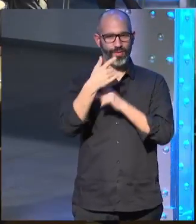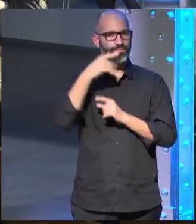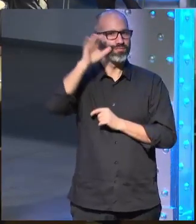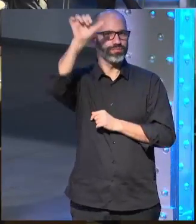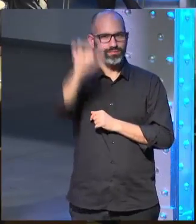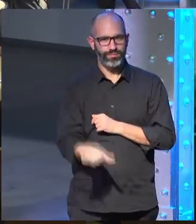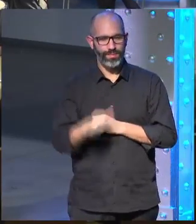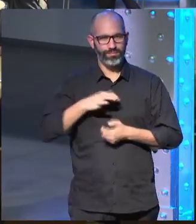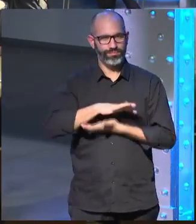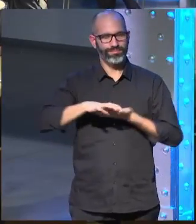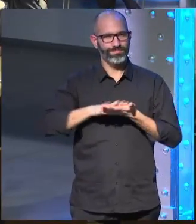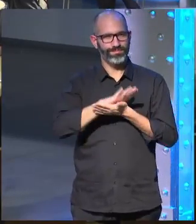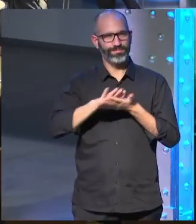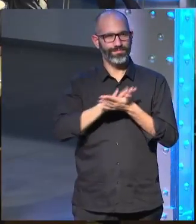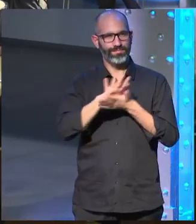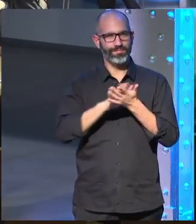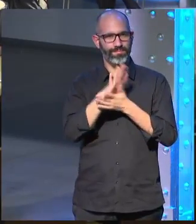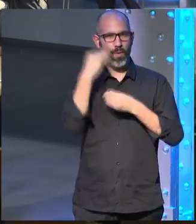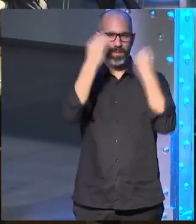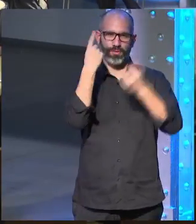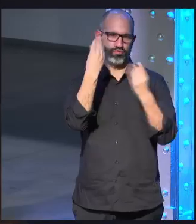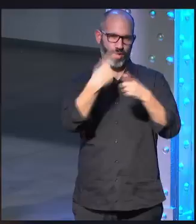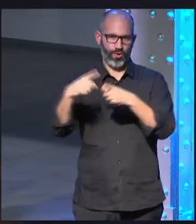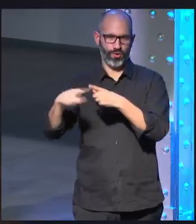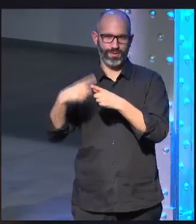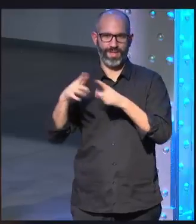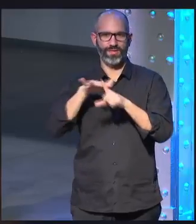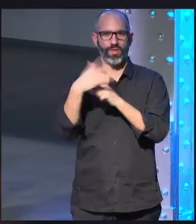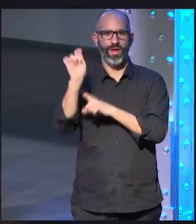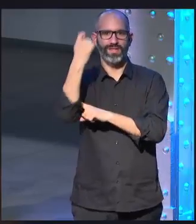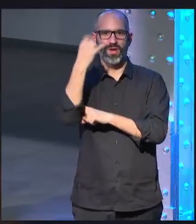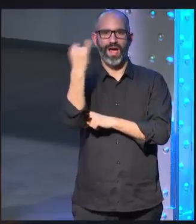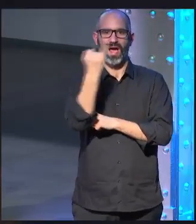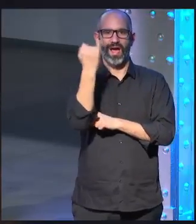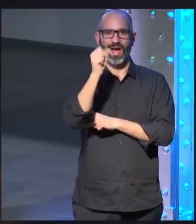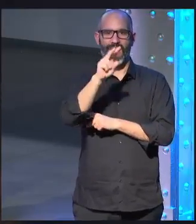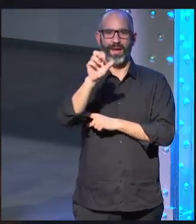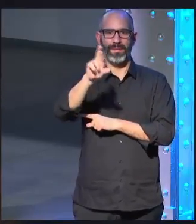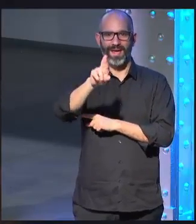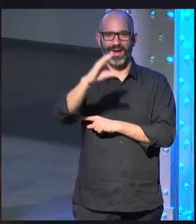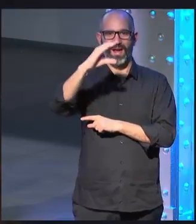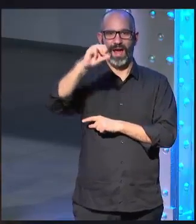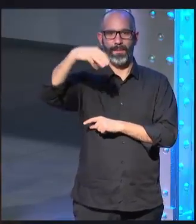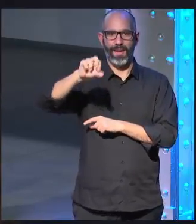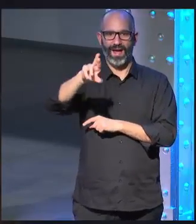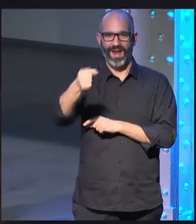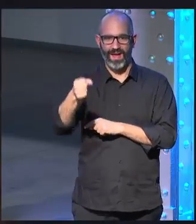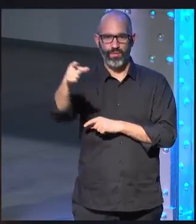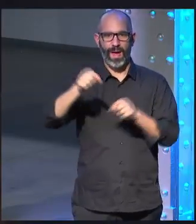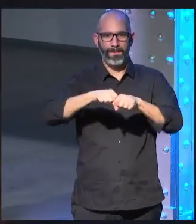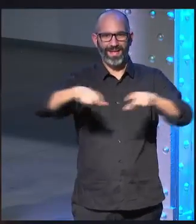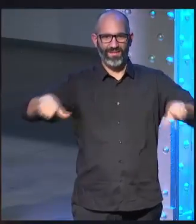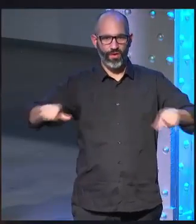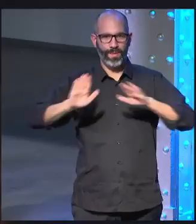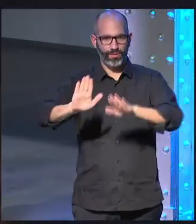pensado en muchas cosas, seguramente. Caso de éxito, Javier Cámara, es tu turno. Vivi, una